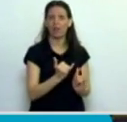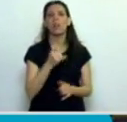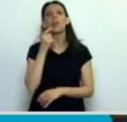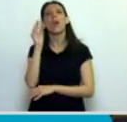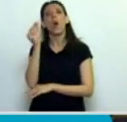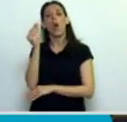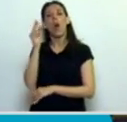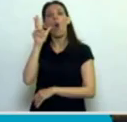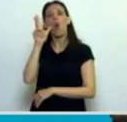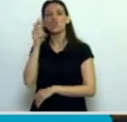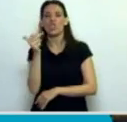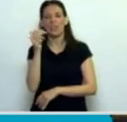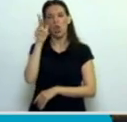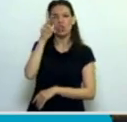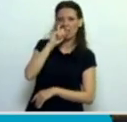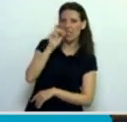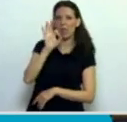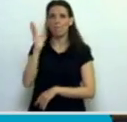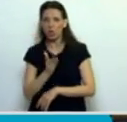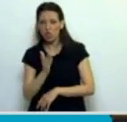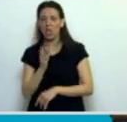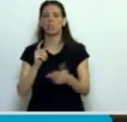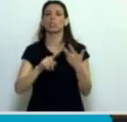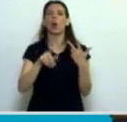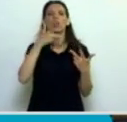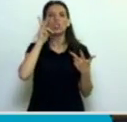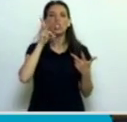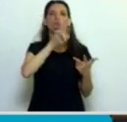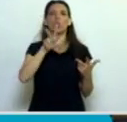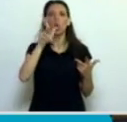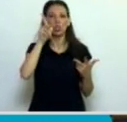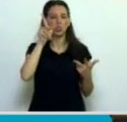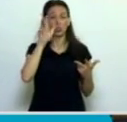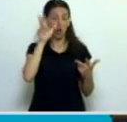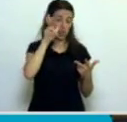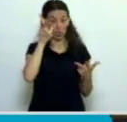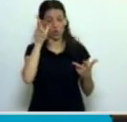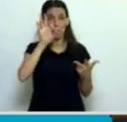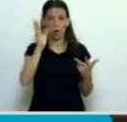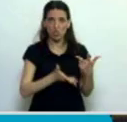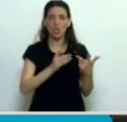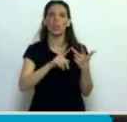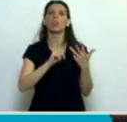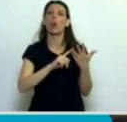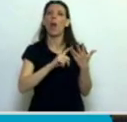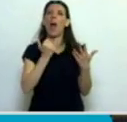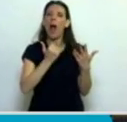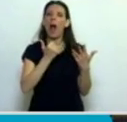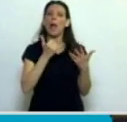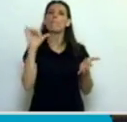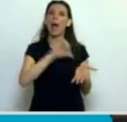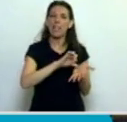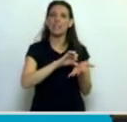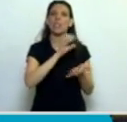del 87% la cobertura, en Chile es del 88%, y en grandes países como Colombia